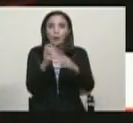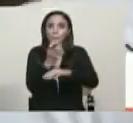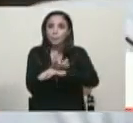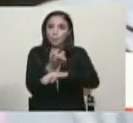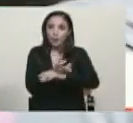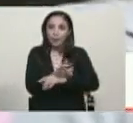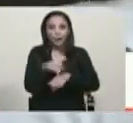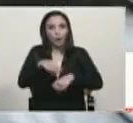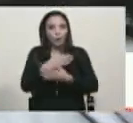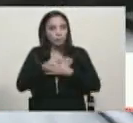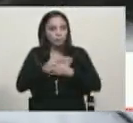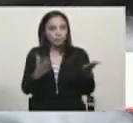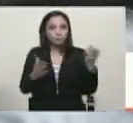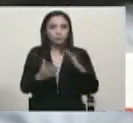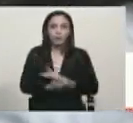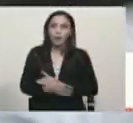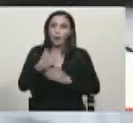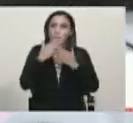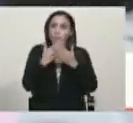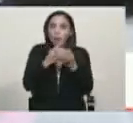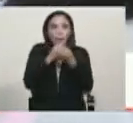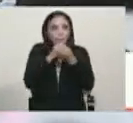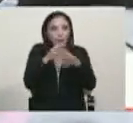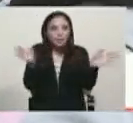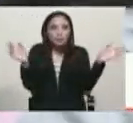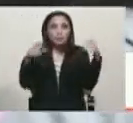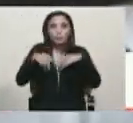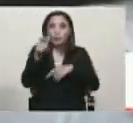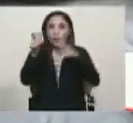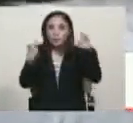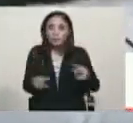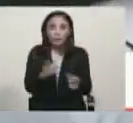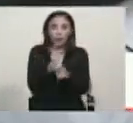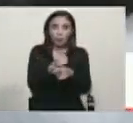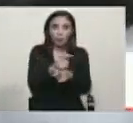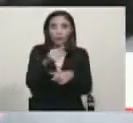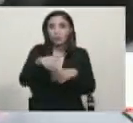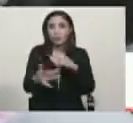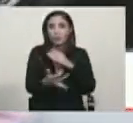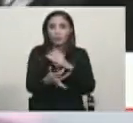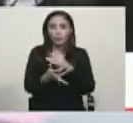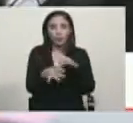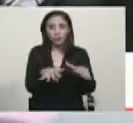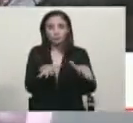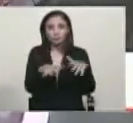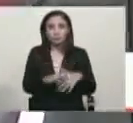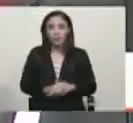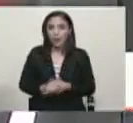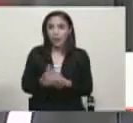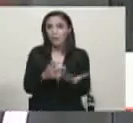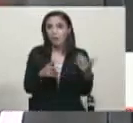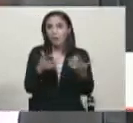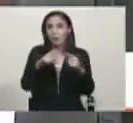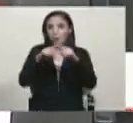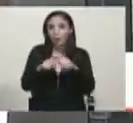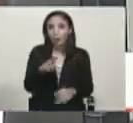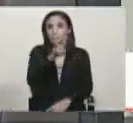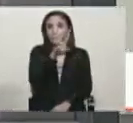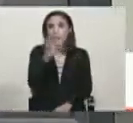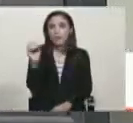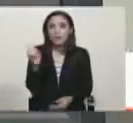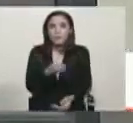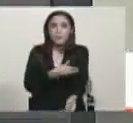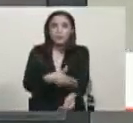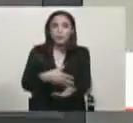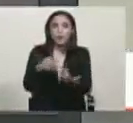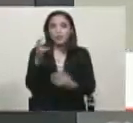una bendición a los pacientes con cáncer con la más alta tecnología, una inversión que supera, presidente, los más de 20 millones de euros